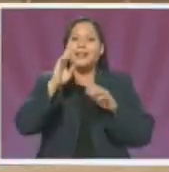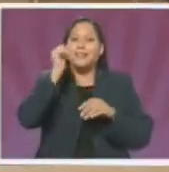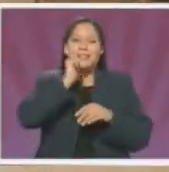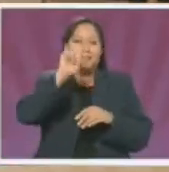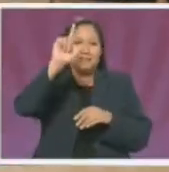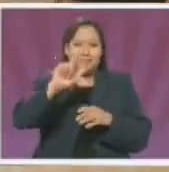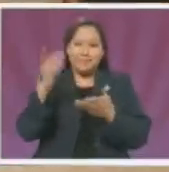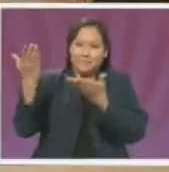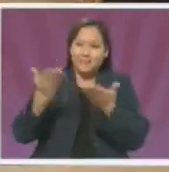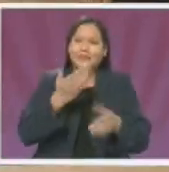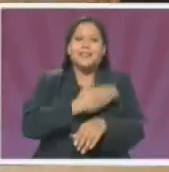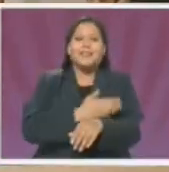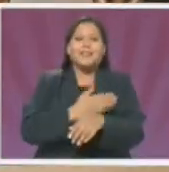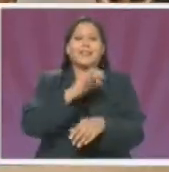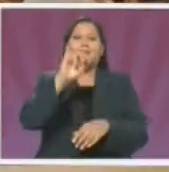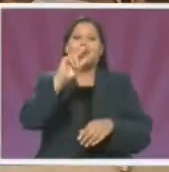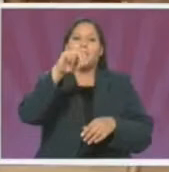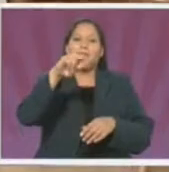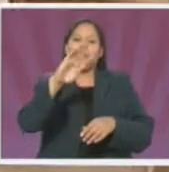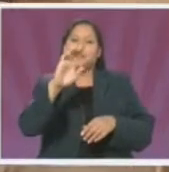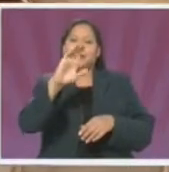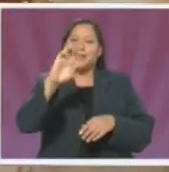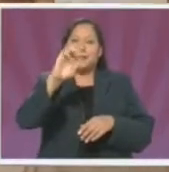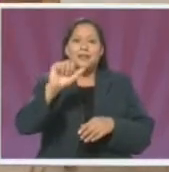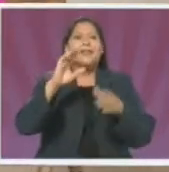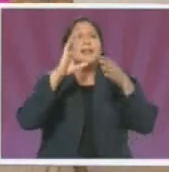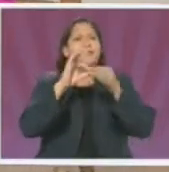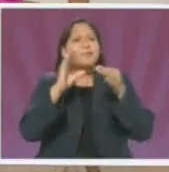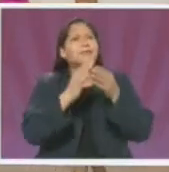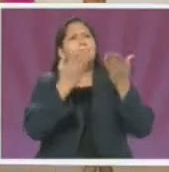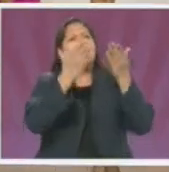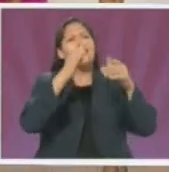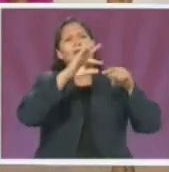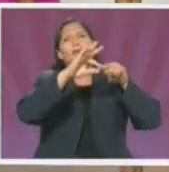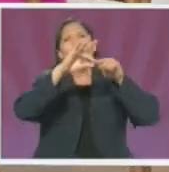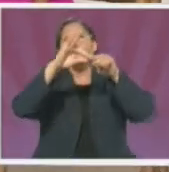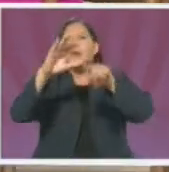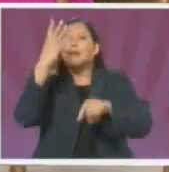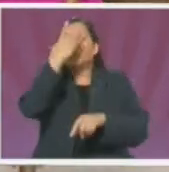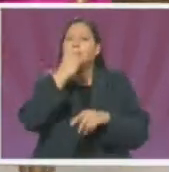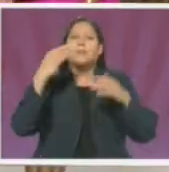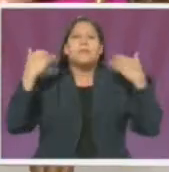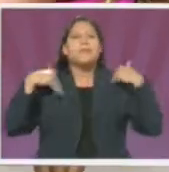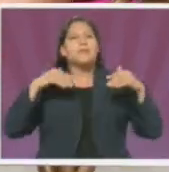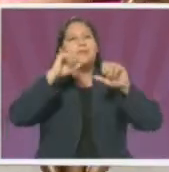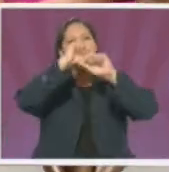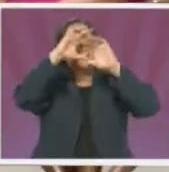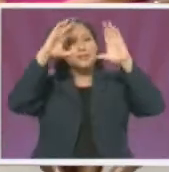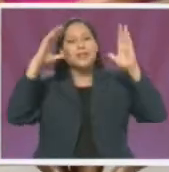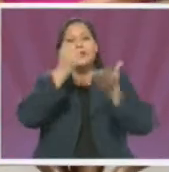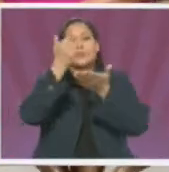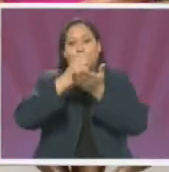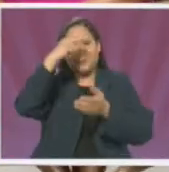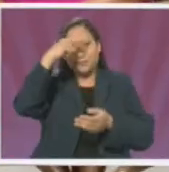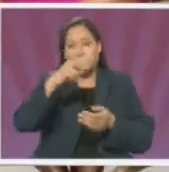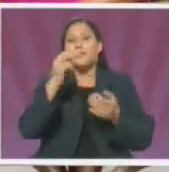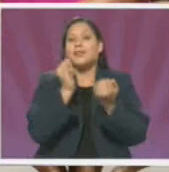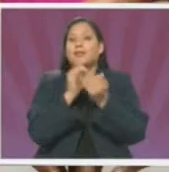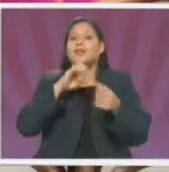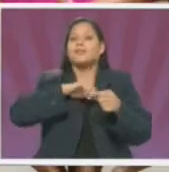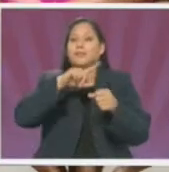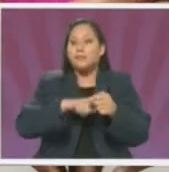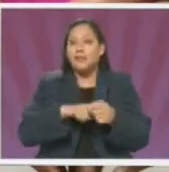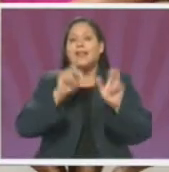y como todos los lunes nos acompaña Juan Becerra a darnos ese maravilloso recorrido virtual por la Ciudad de México y en